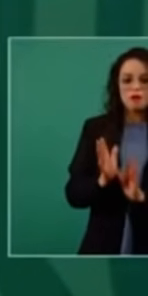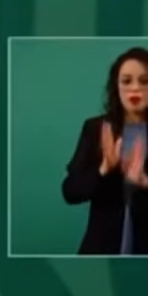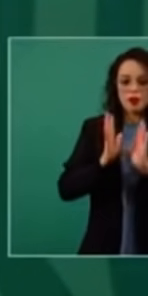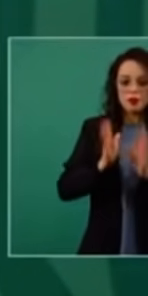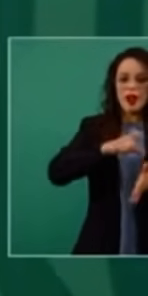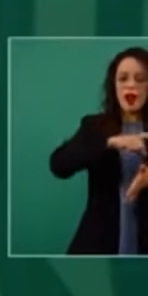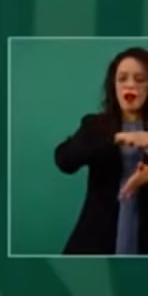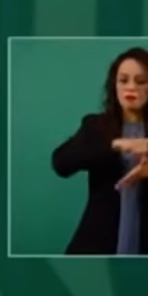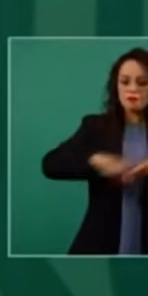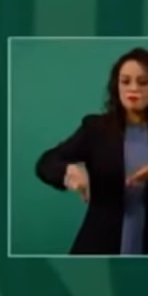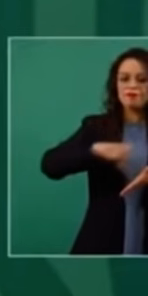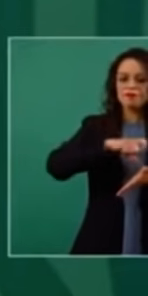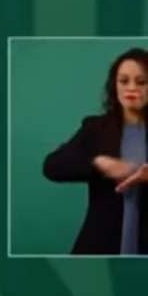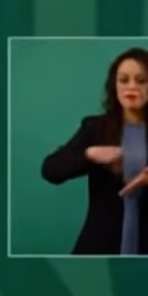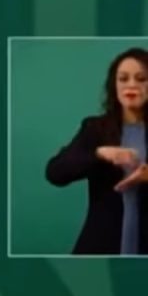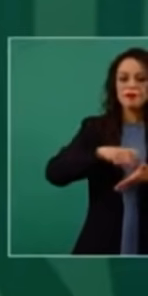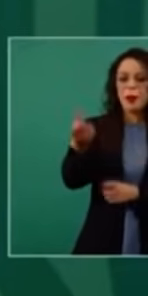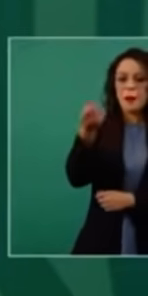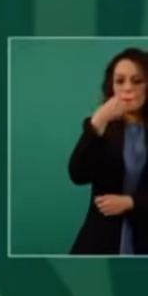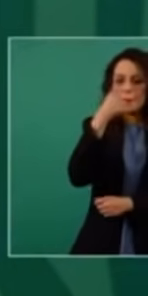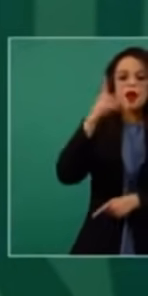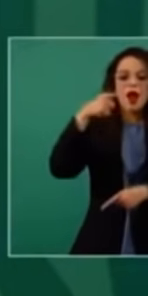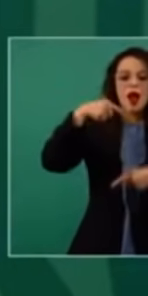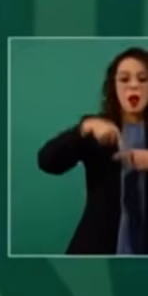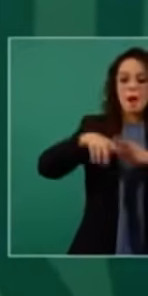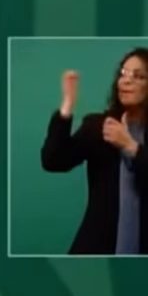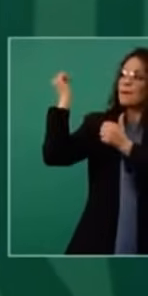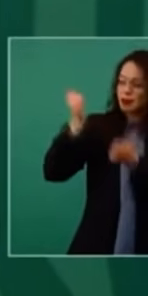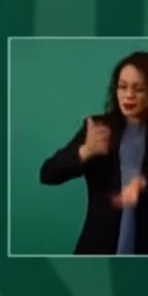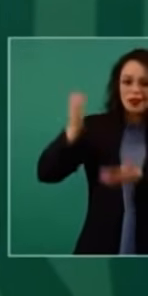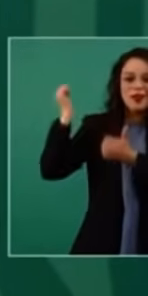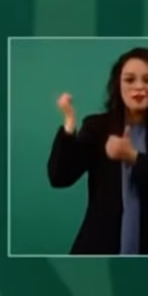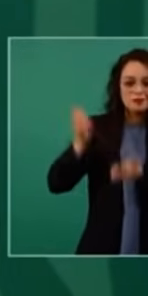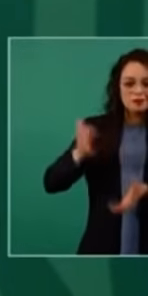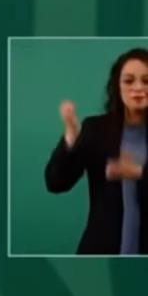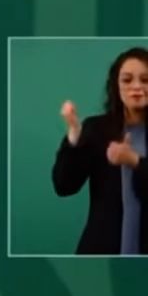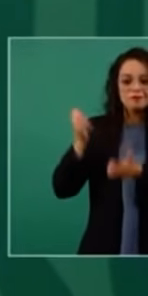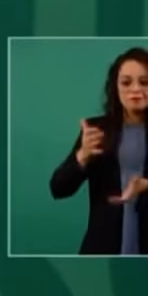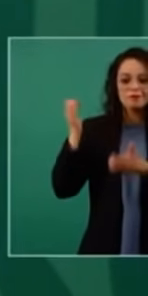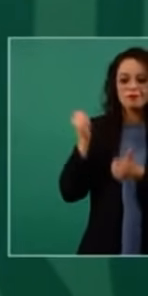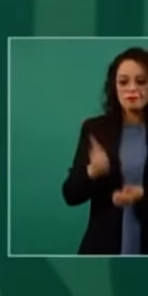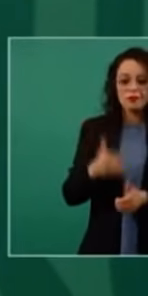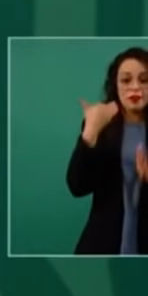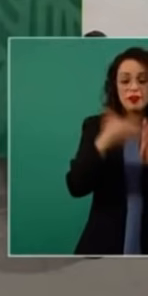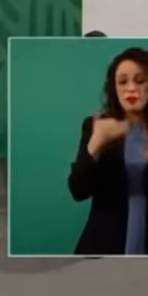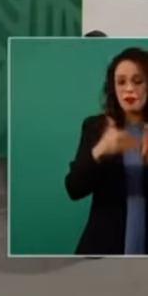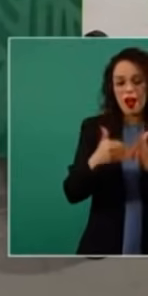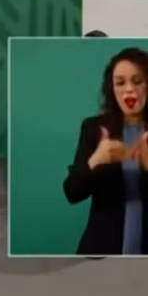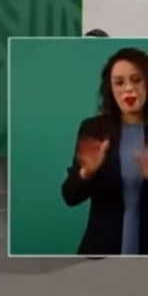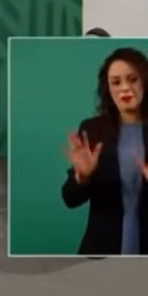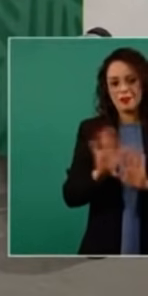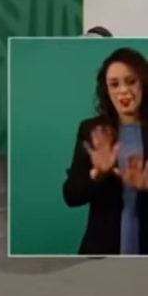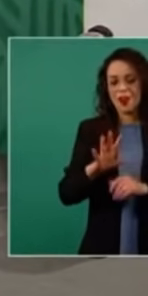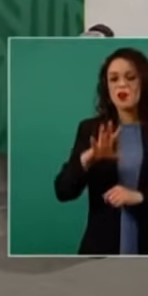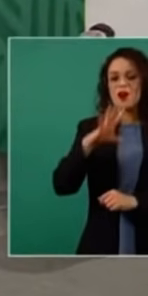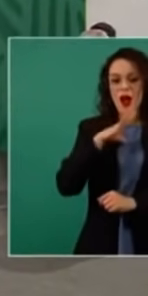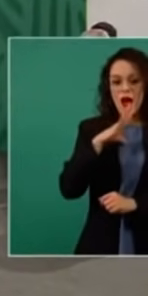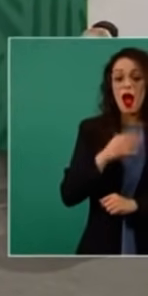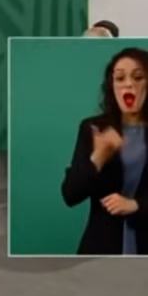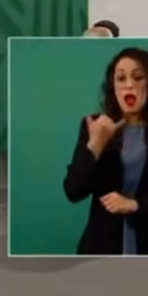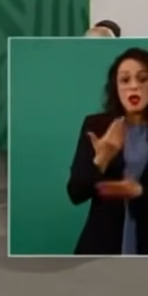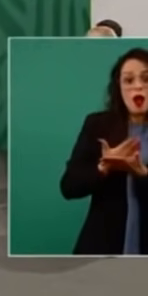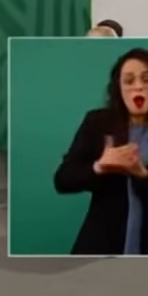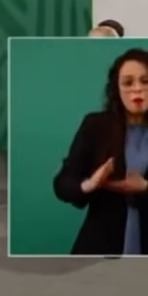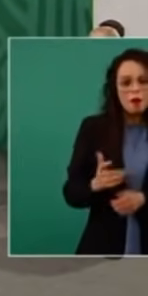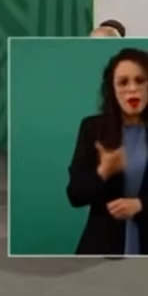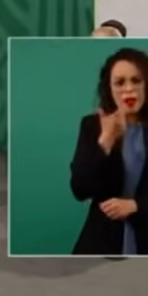políticos, ¿no? La verdad que es admirable. Yo celebro, Eli, que tengamos a este presidente en Latinoamérica como tú bien dices, es un presidente